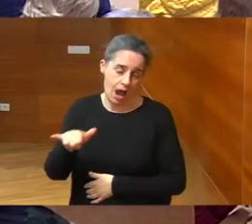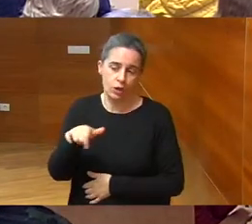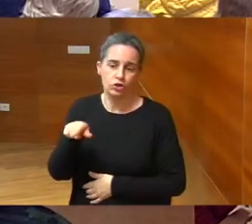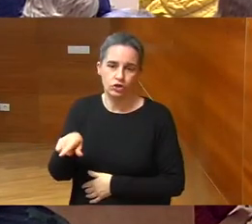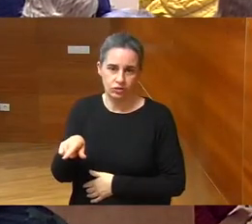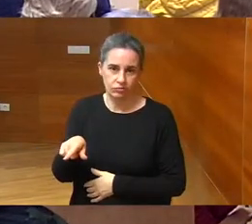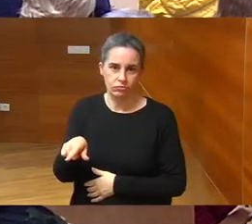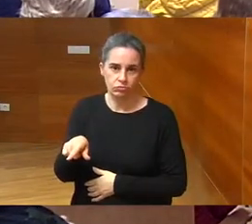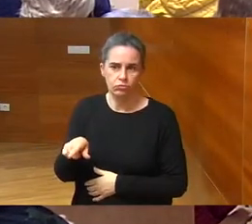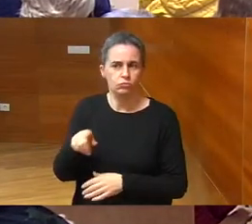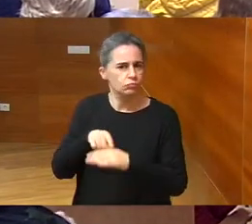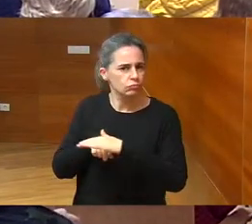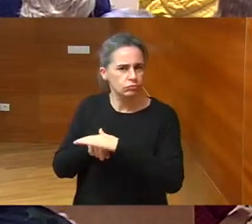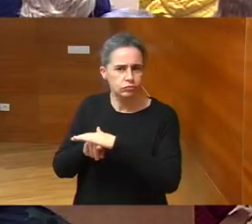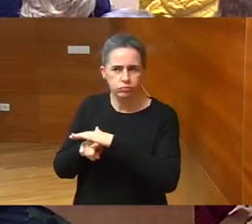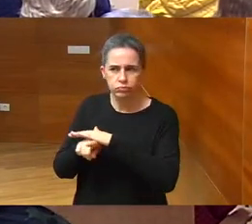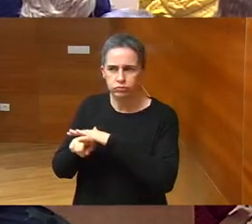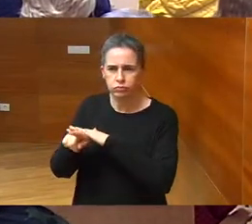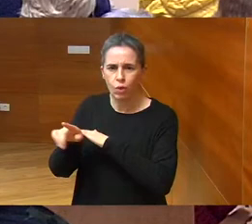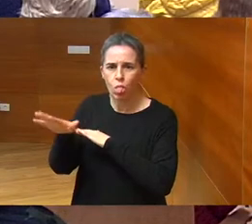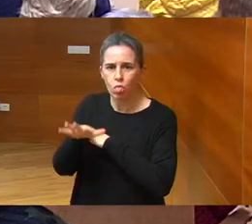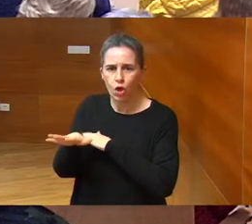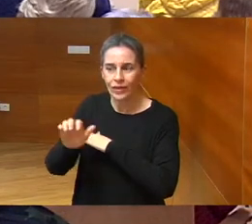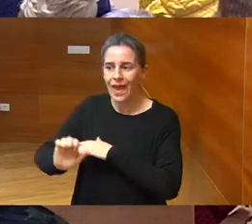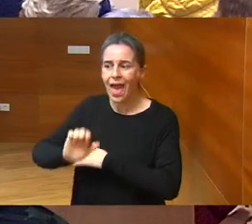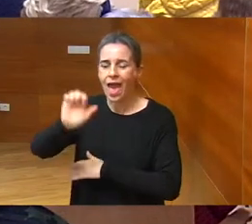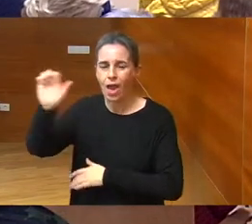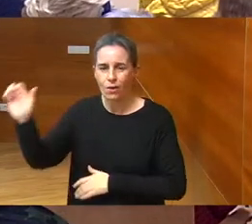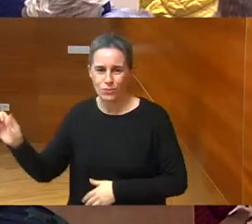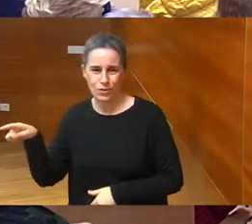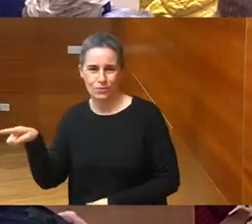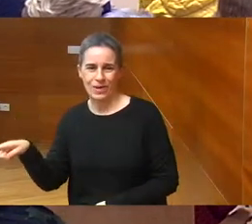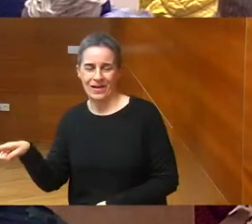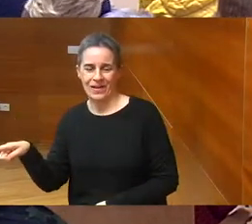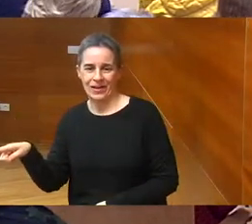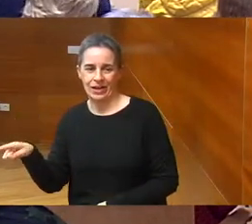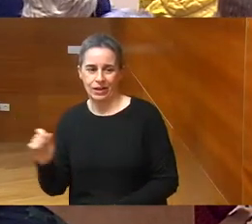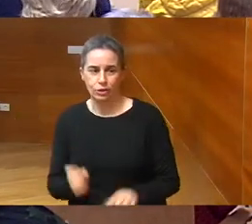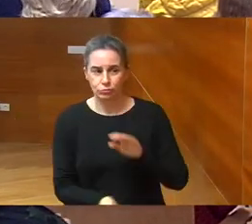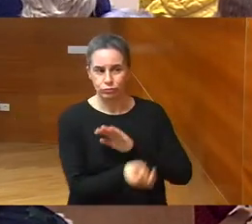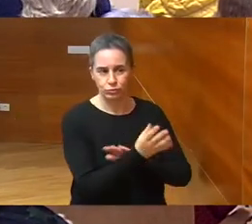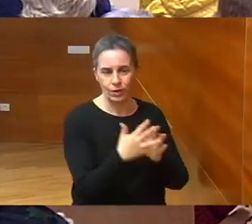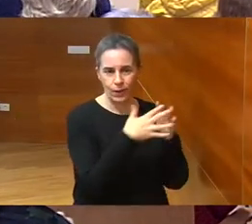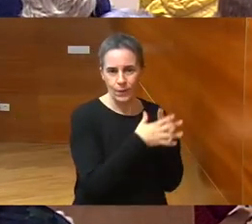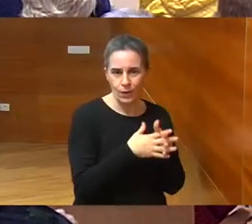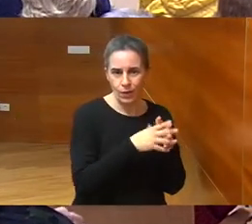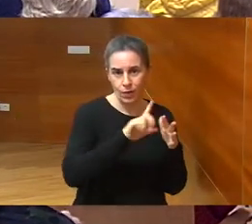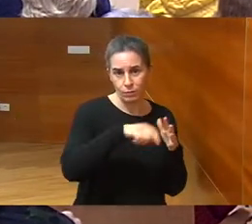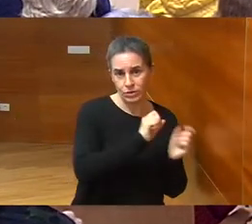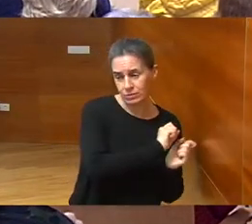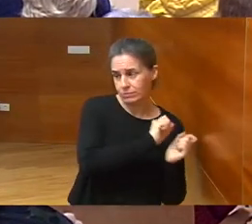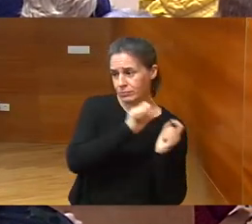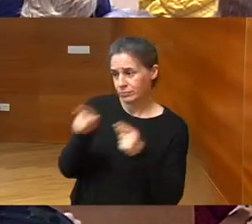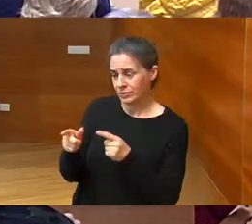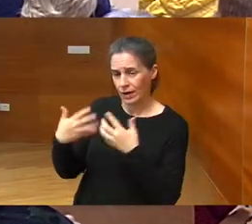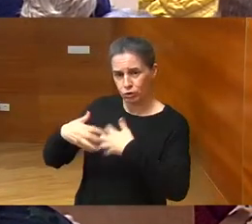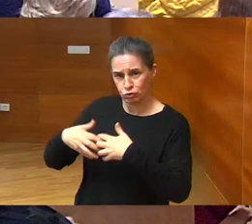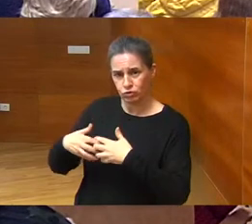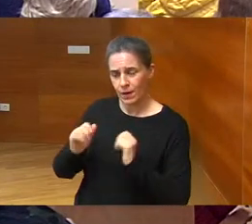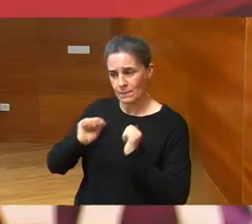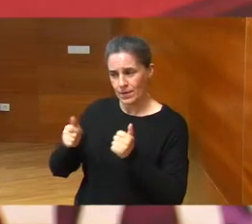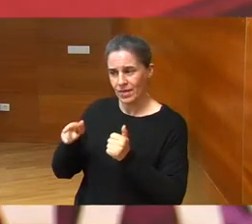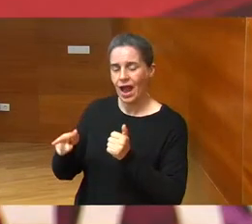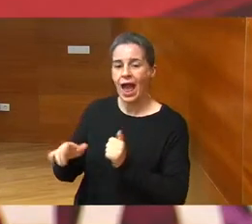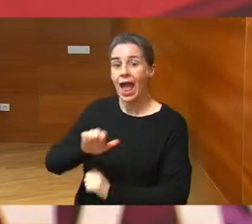desarrolló en Europa sobre todo en Francia que un país que se